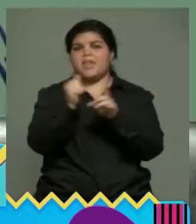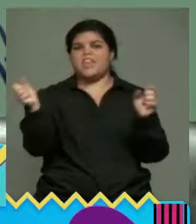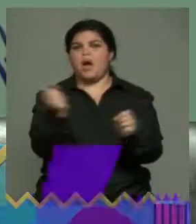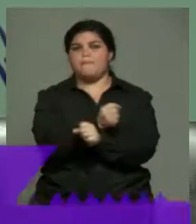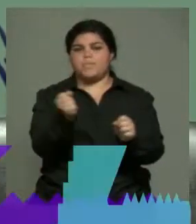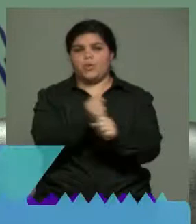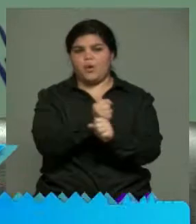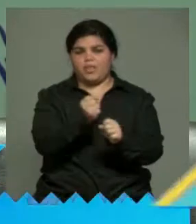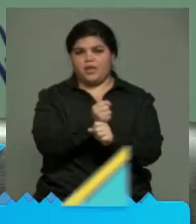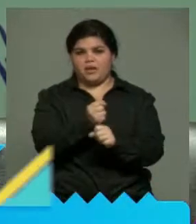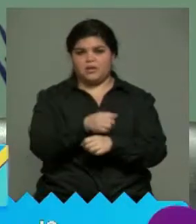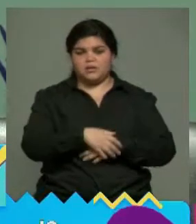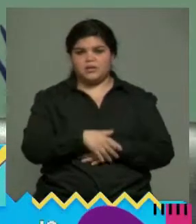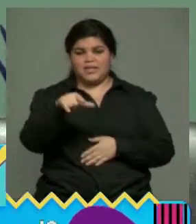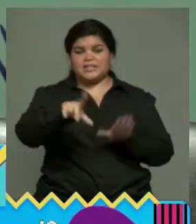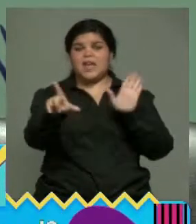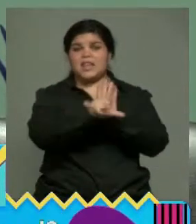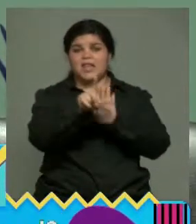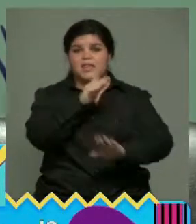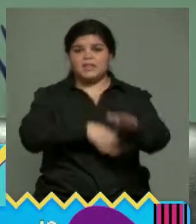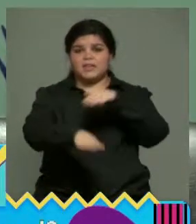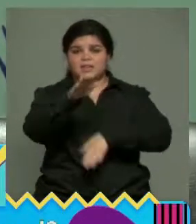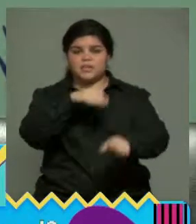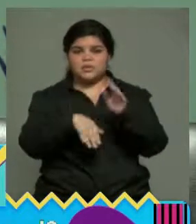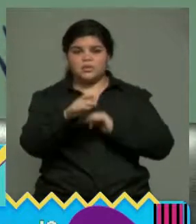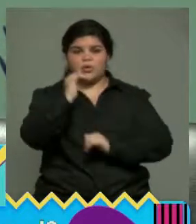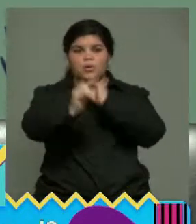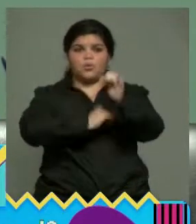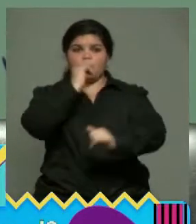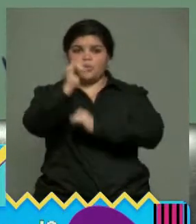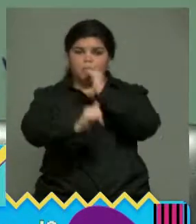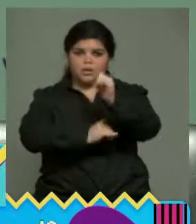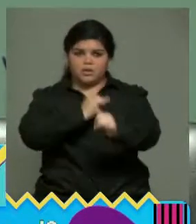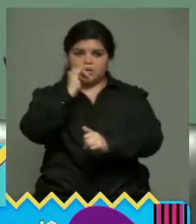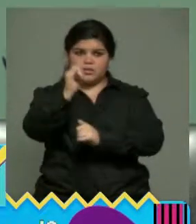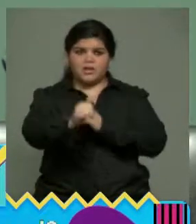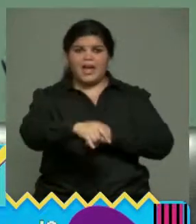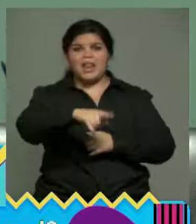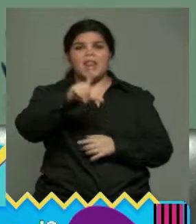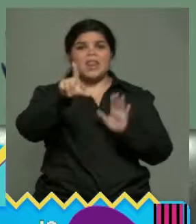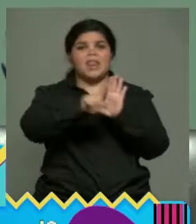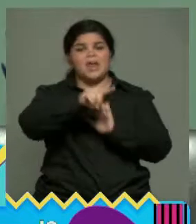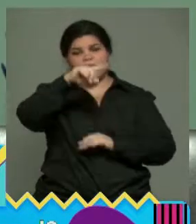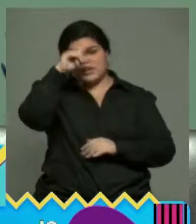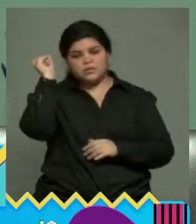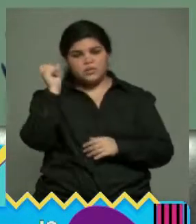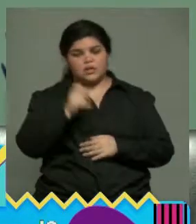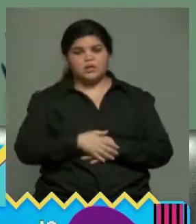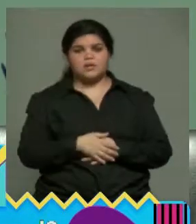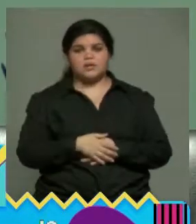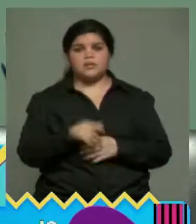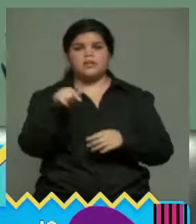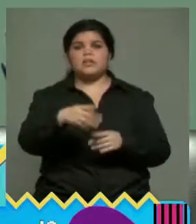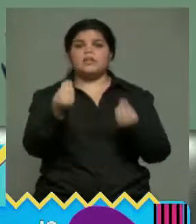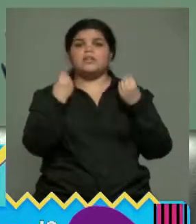a la ley de tránsito, plantea la adhesión en algunos aspectos a la ley nacional, sobre todo en el tema de